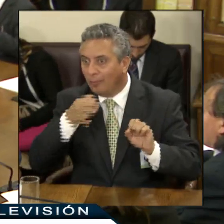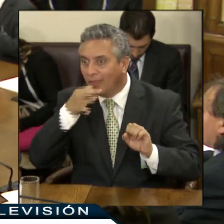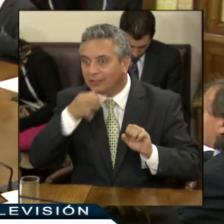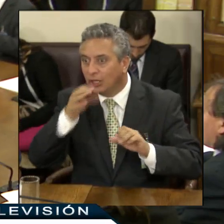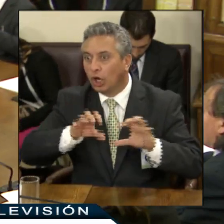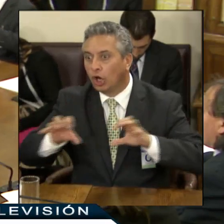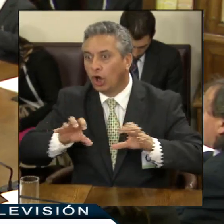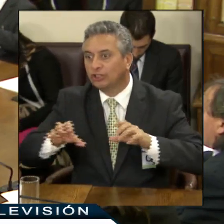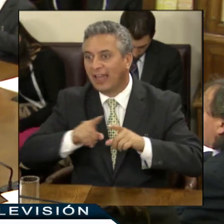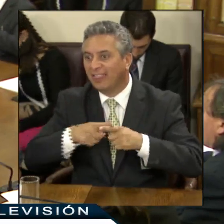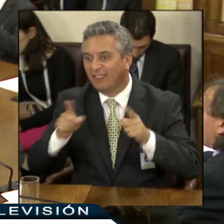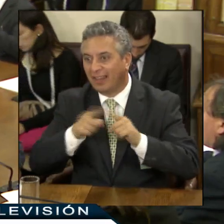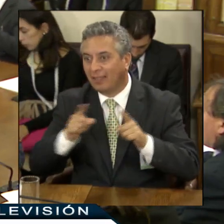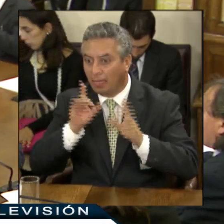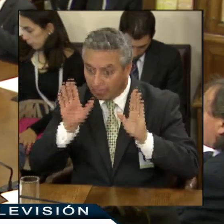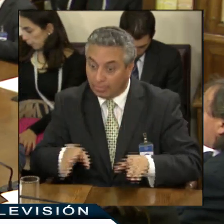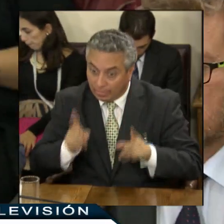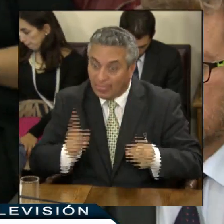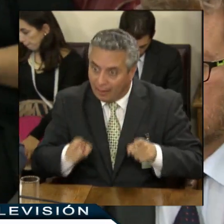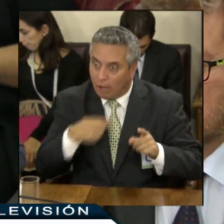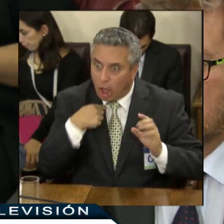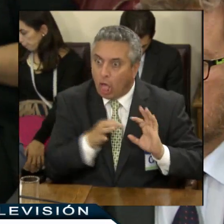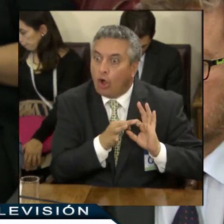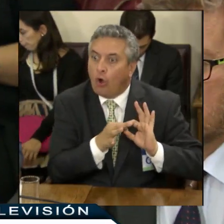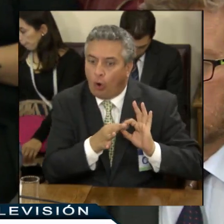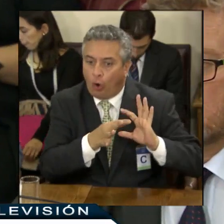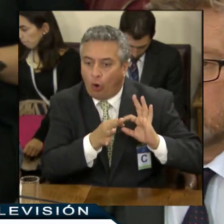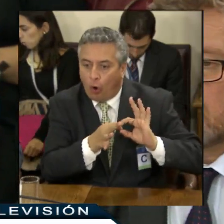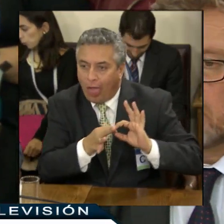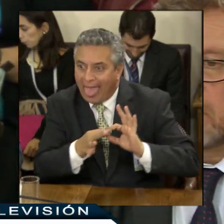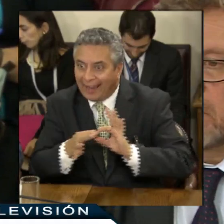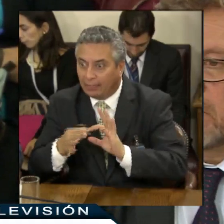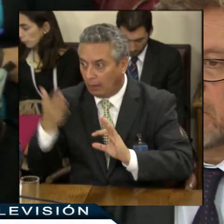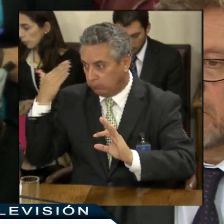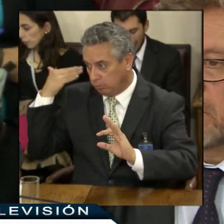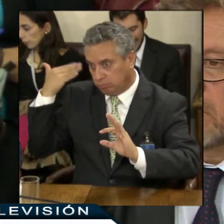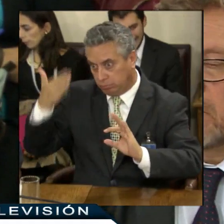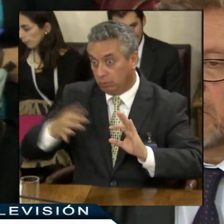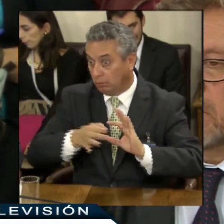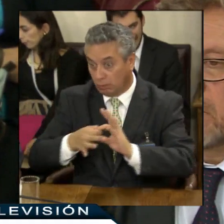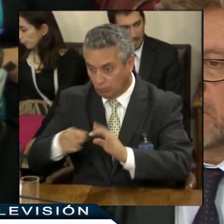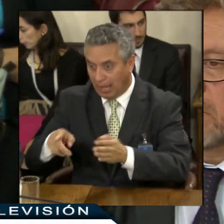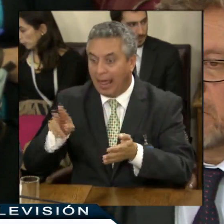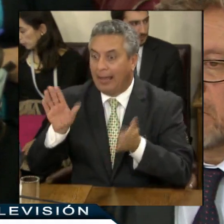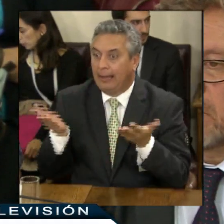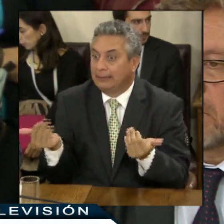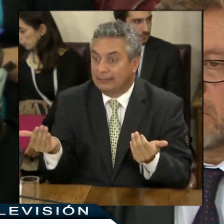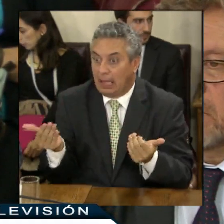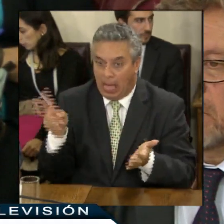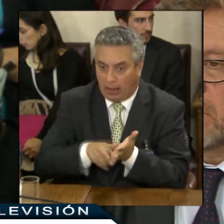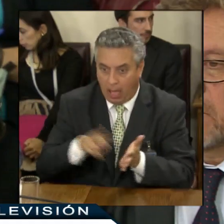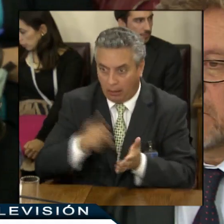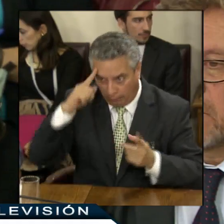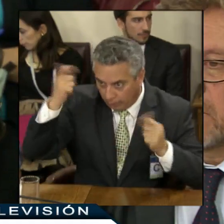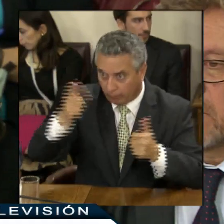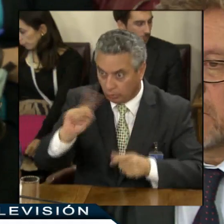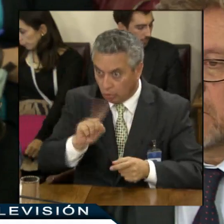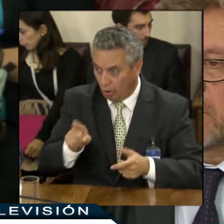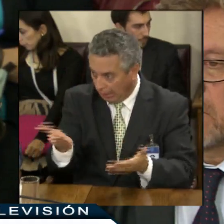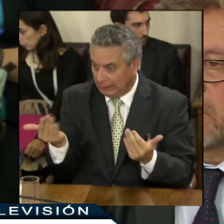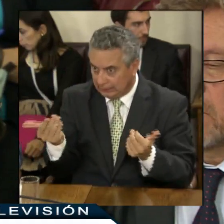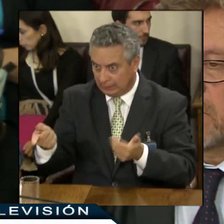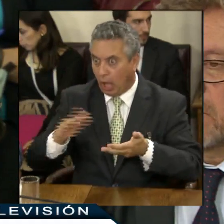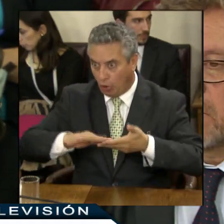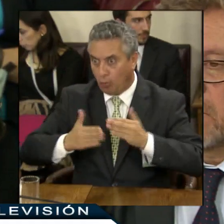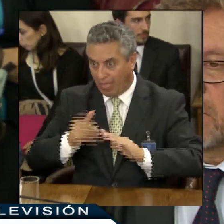diferentes es decir tiene que ser más menos coherente con todo lo que hemos planteado en el pasado porque es una necesidad real no lo inventamos nosotros la necesidad de la comunidad